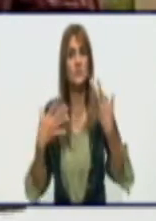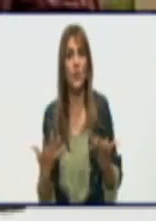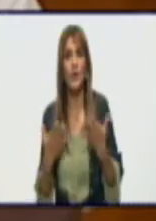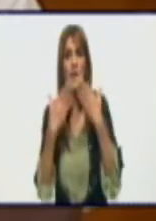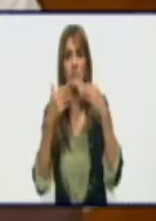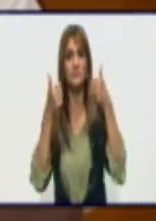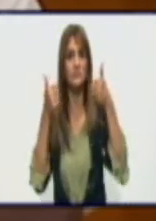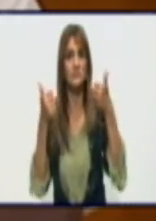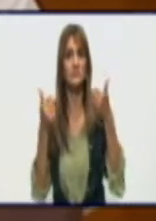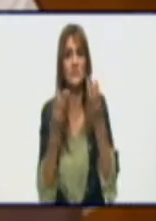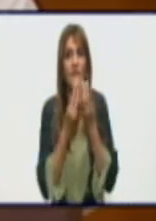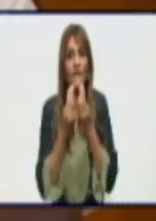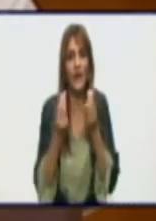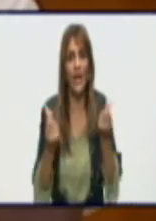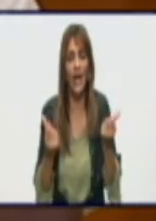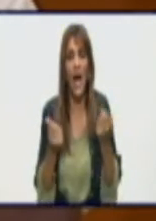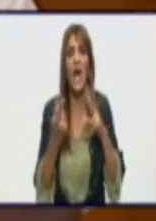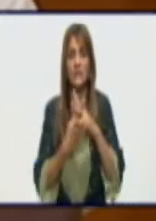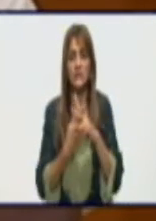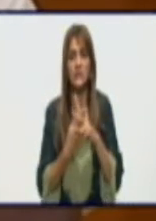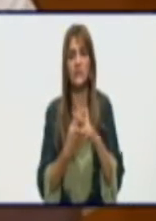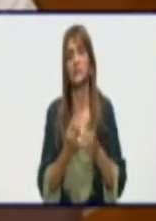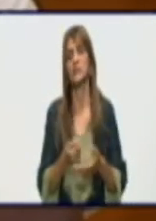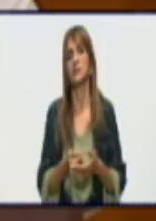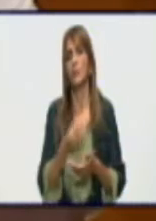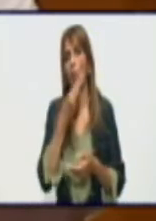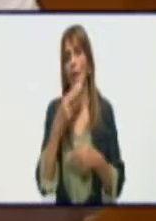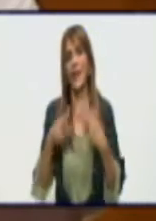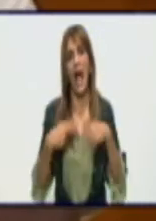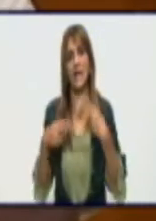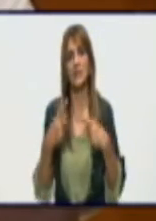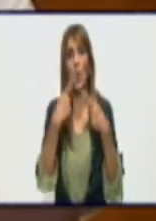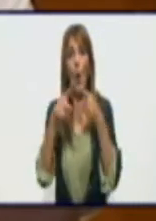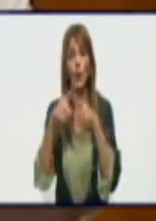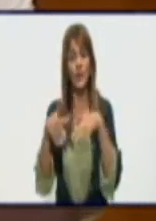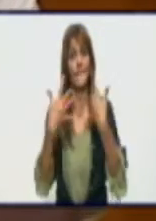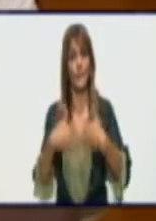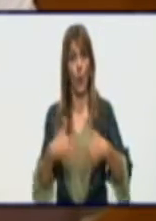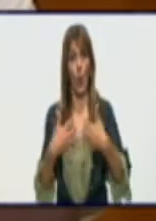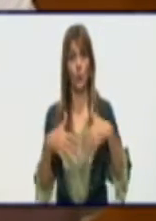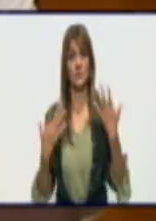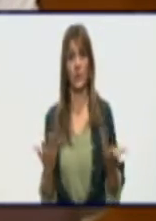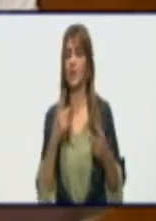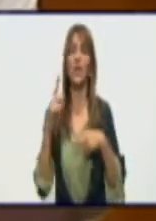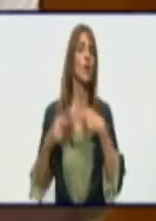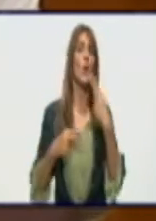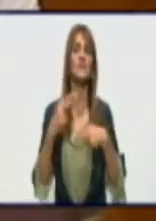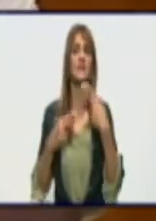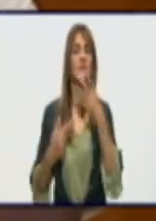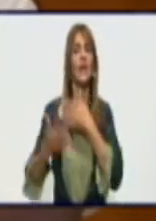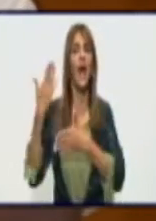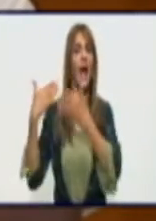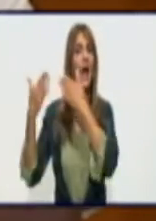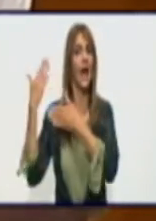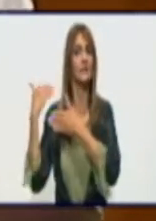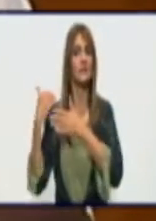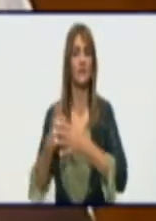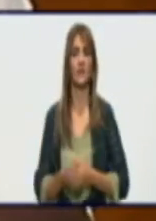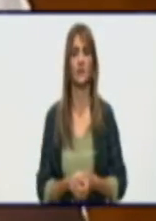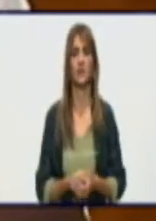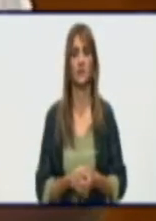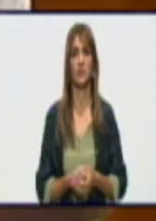poder introducir otras producciones que no lo hacíamos antes por la cadena de distribución. Incluso evitamos temas de